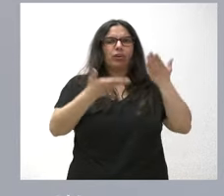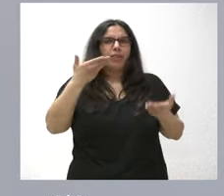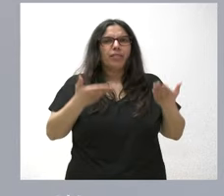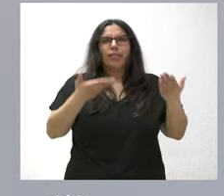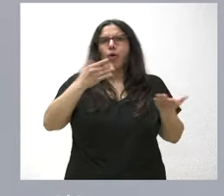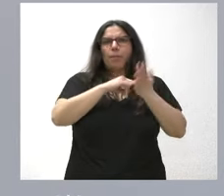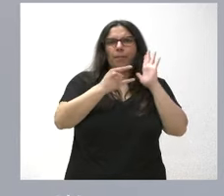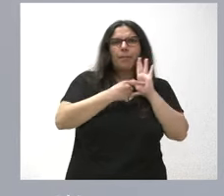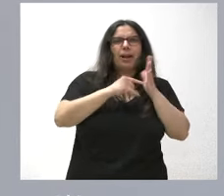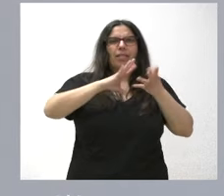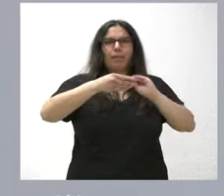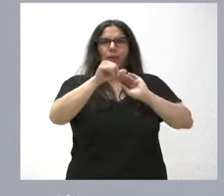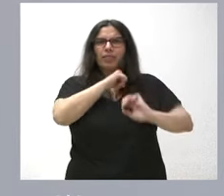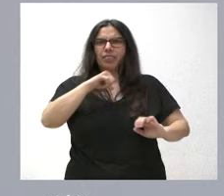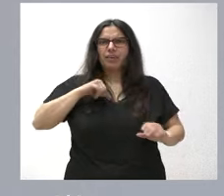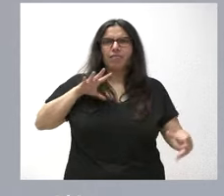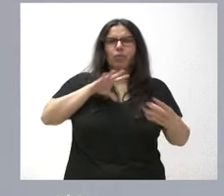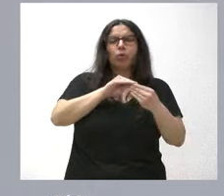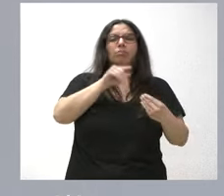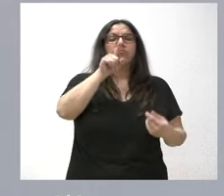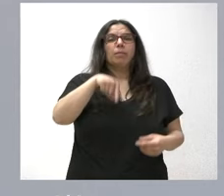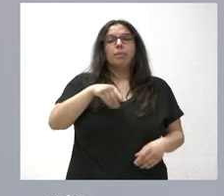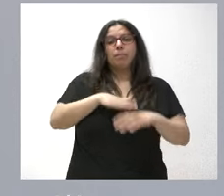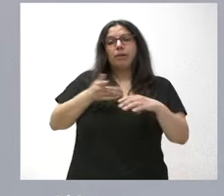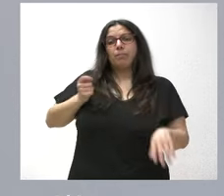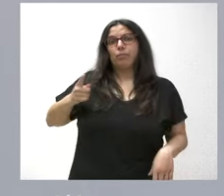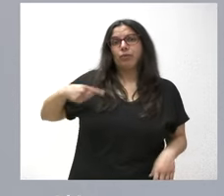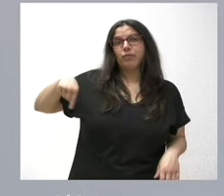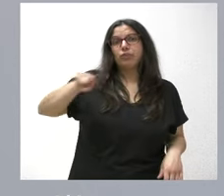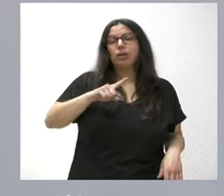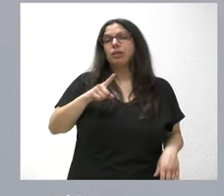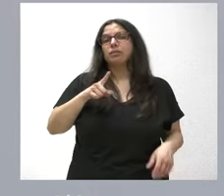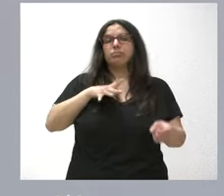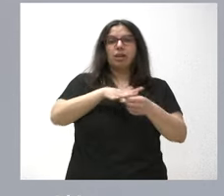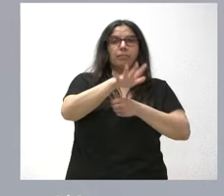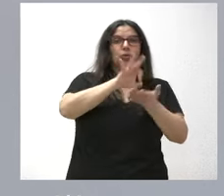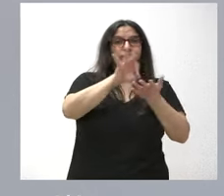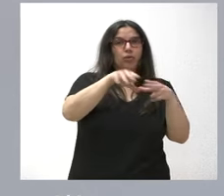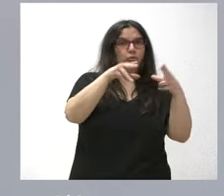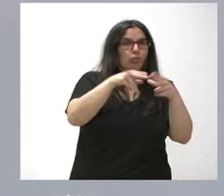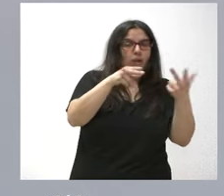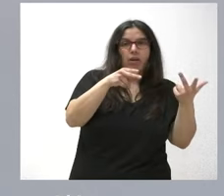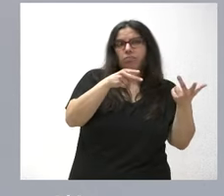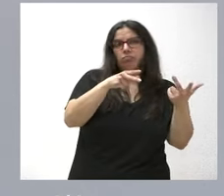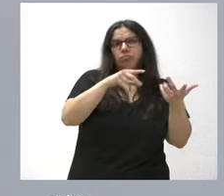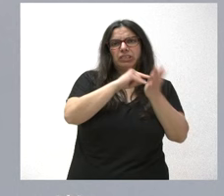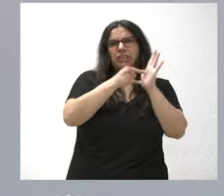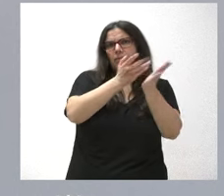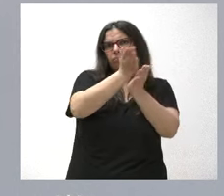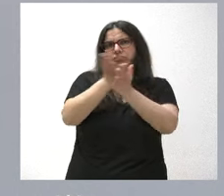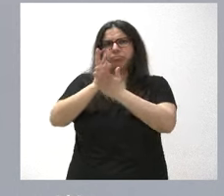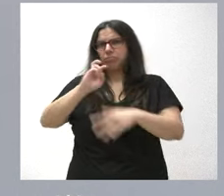o planes individualizados. Y también para que los profesionales, tanto en el ámbito de los servicios sociales como de otros sistemas